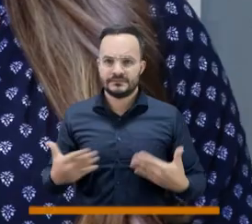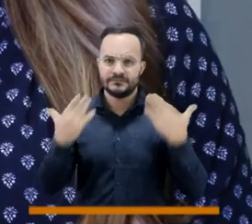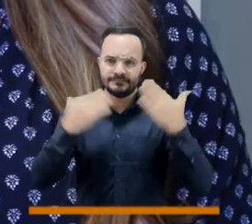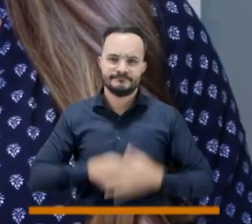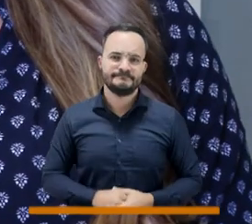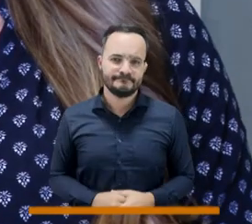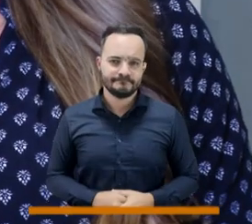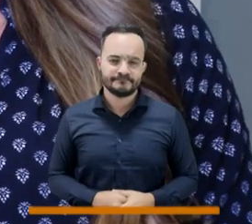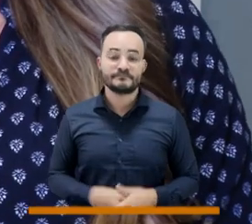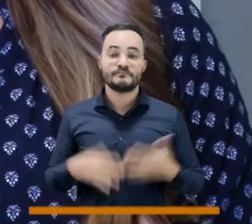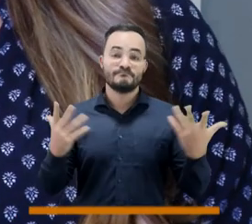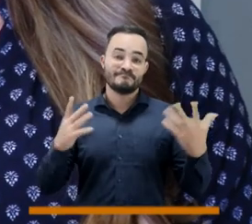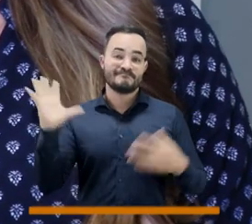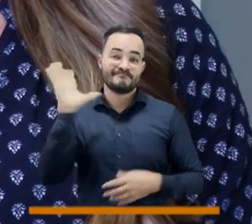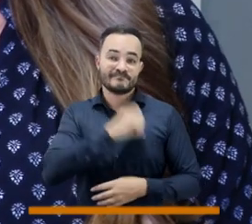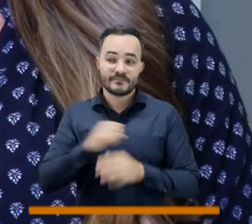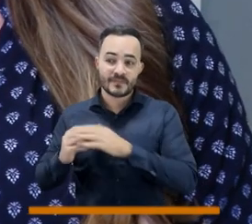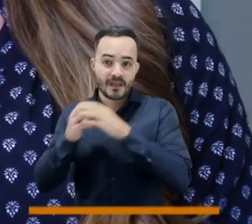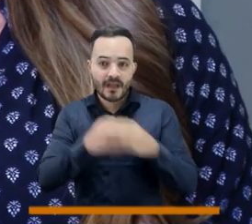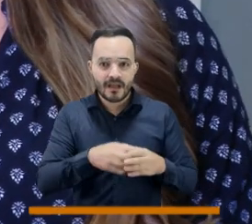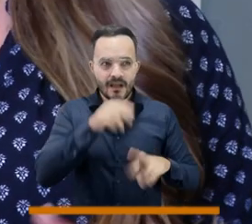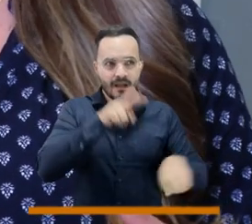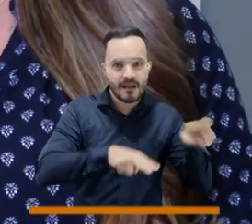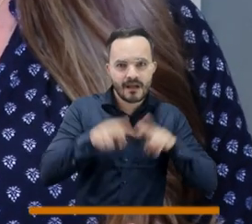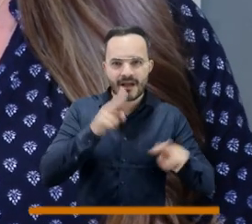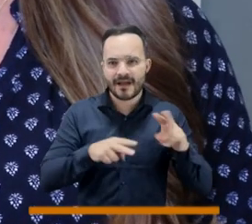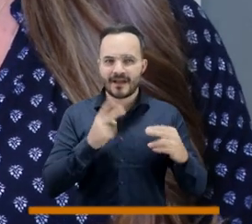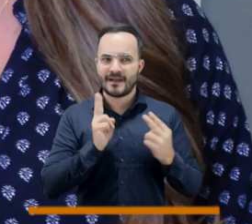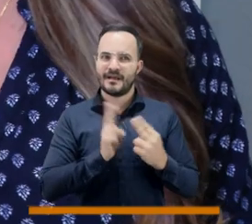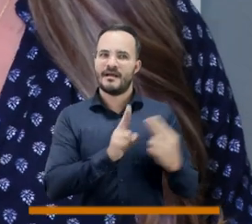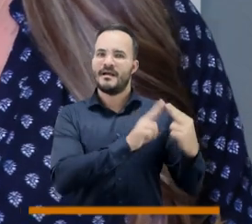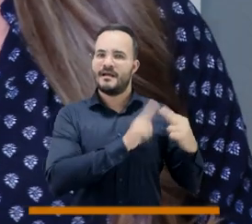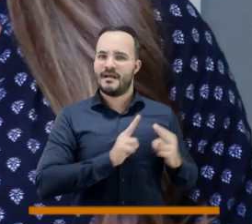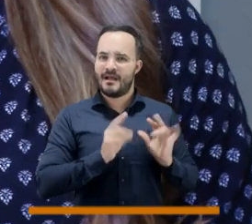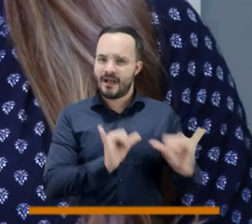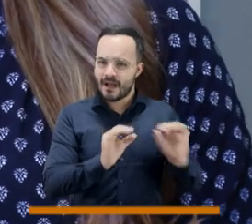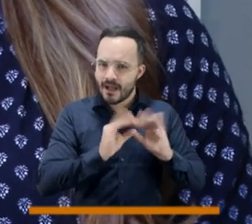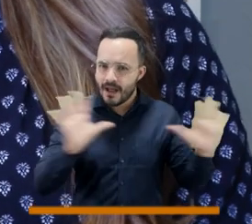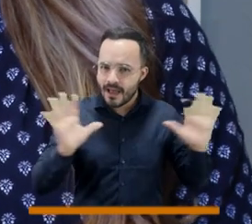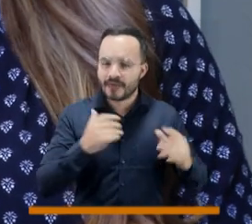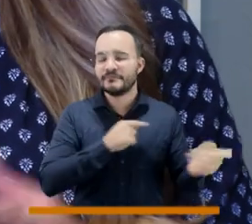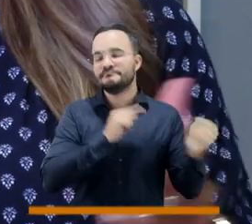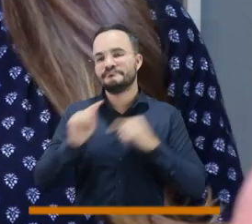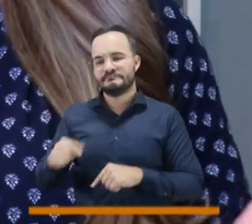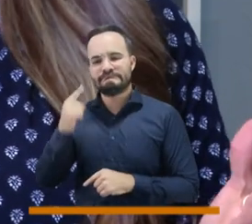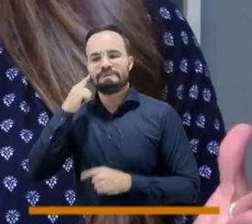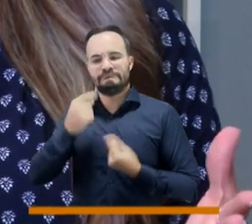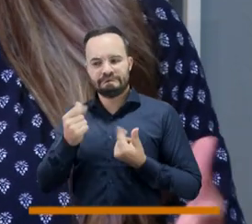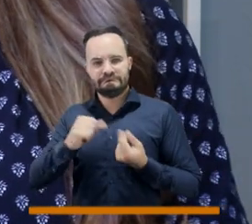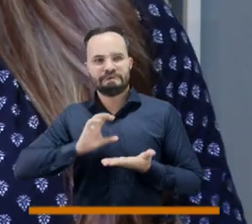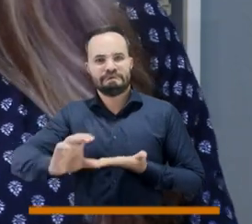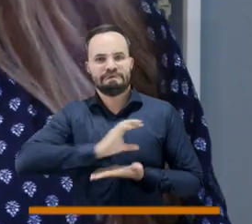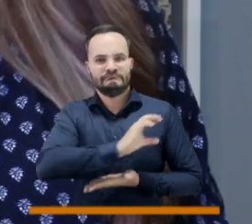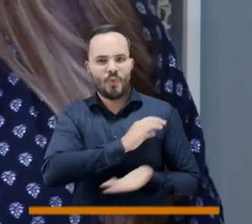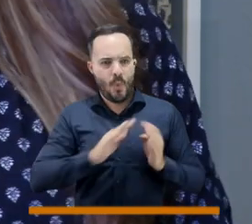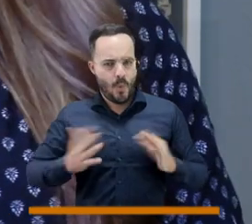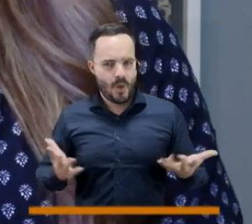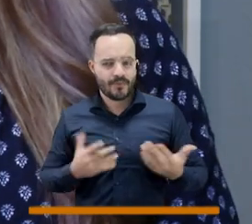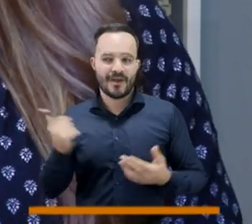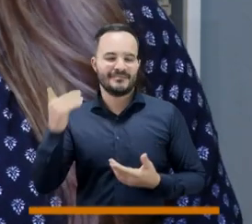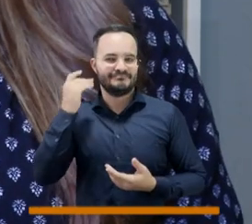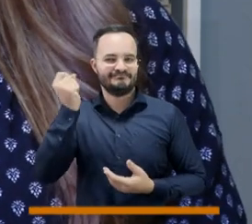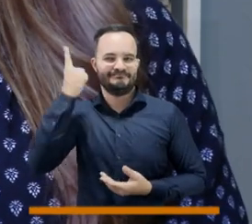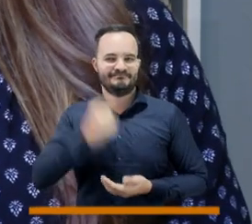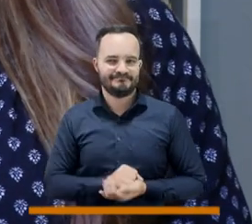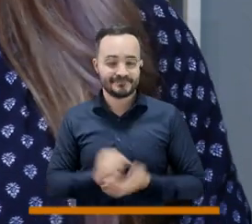importante. Sin duda alguna, la visita a estos lugares con sus programas le permite a los concejales tener una idea más clara de cómo se invierten